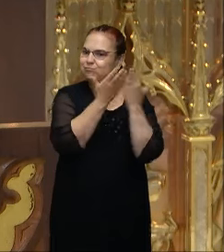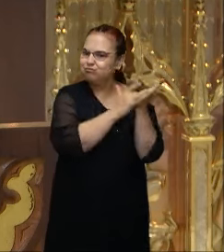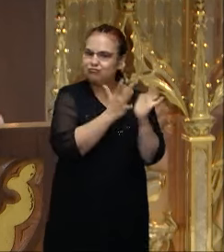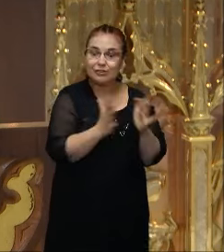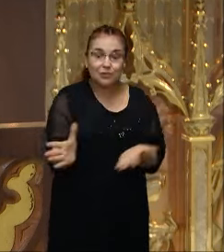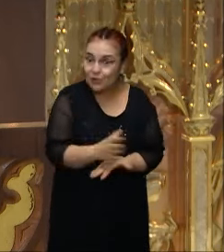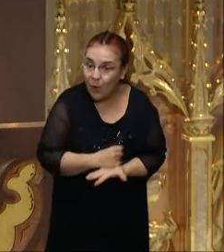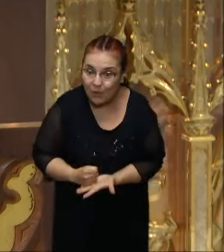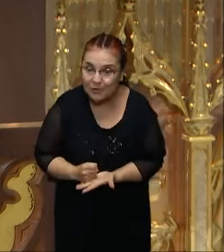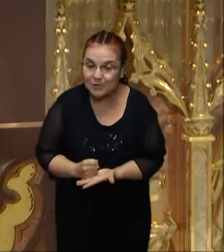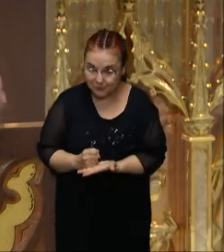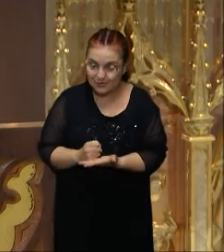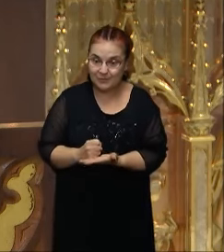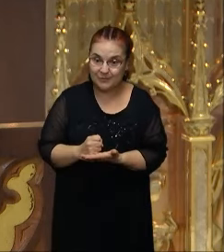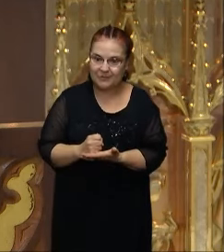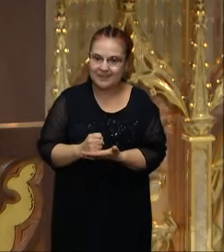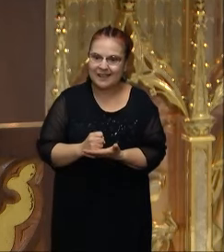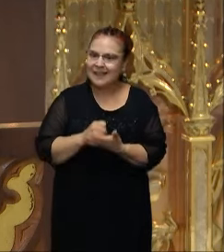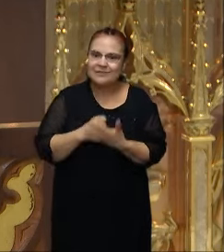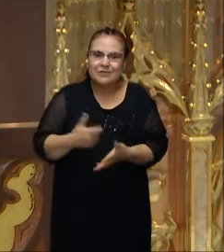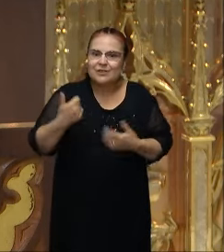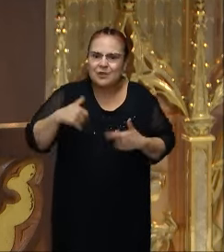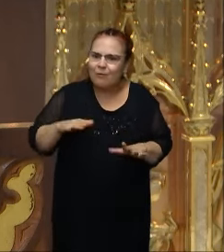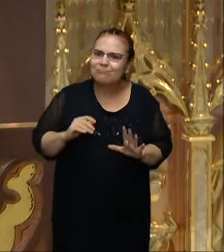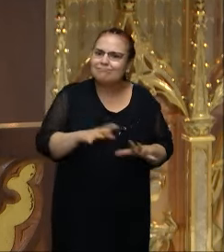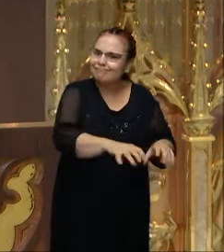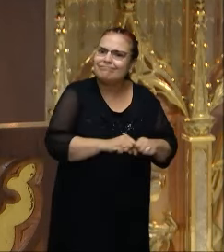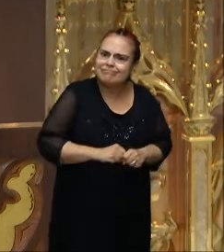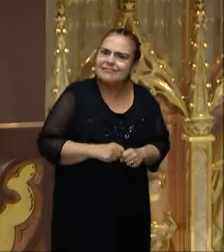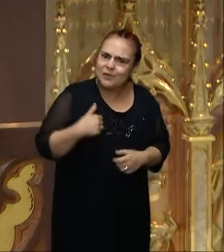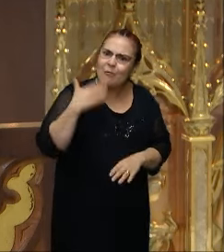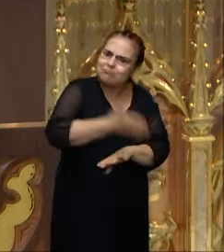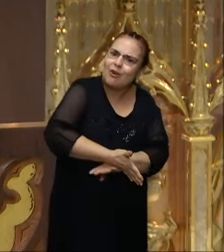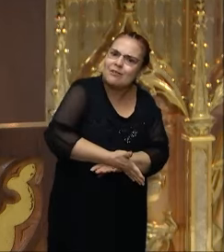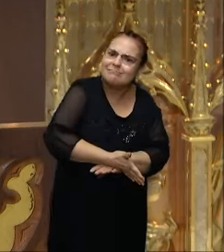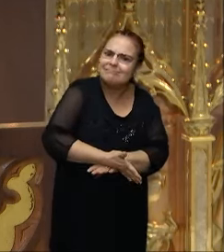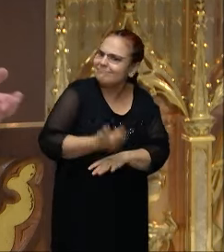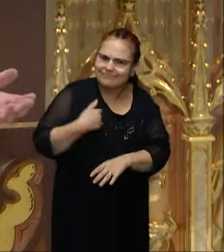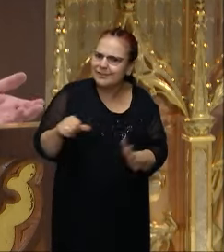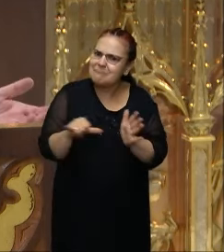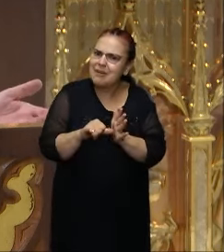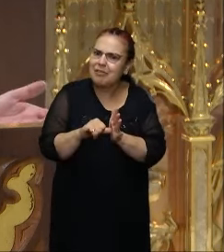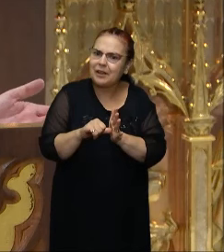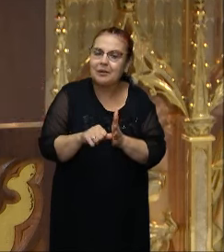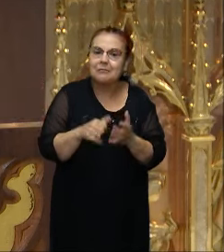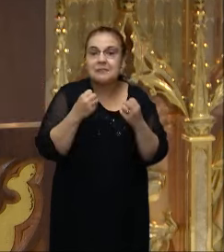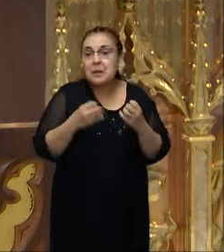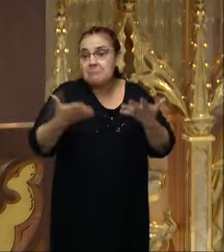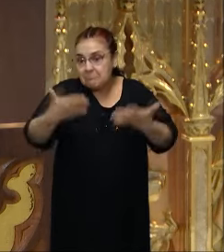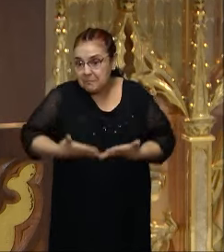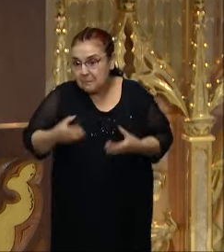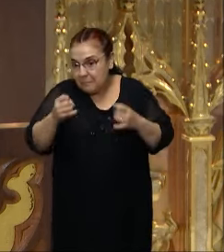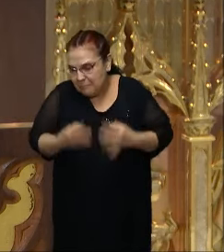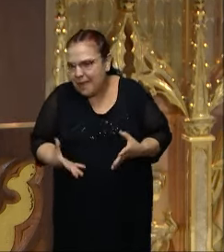estar con todos. Allá donde me recibáis, allí voy. Y yo me acerco, que me recibes bien, que no, pero ahí